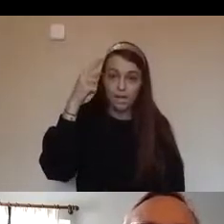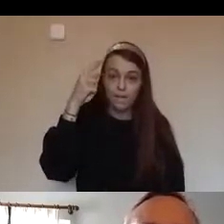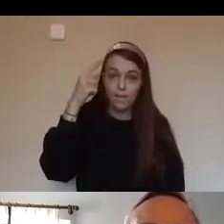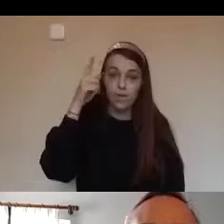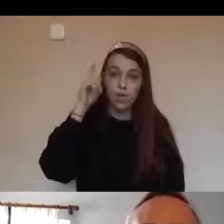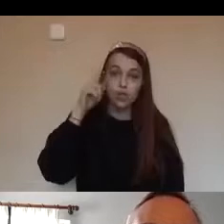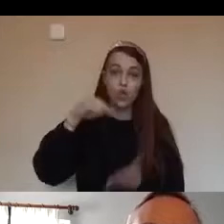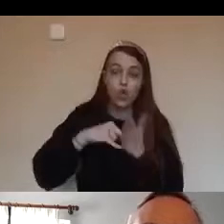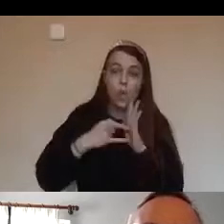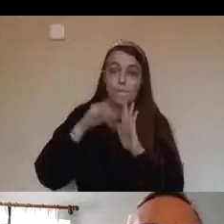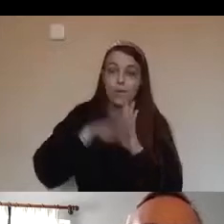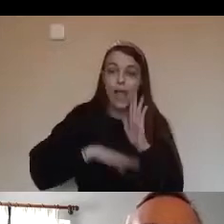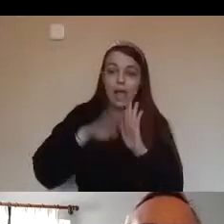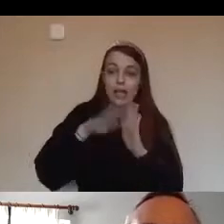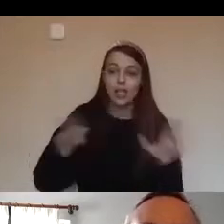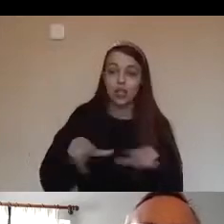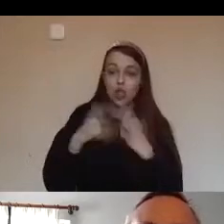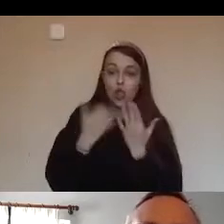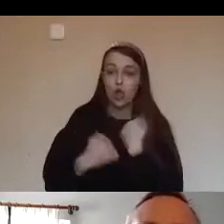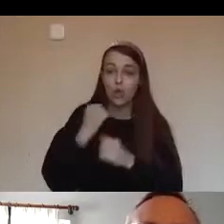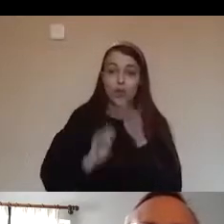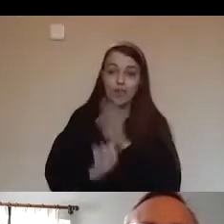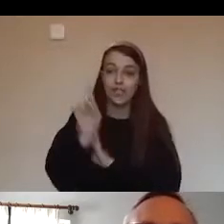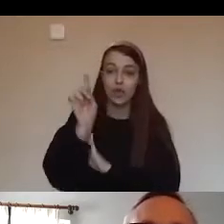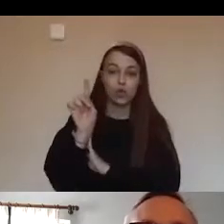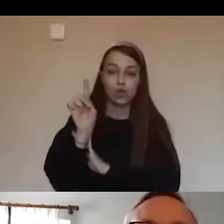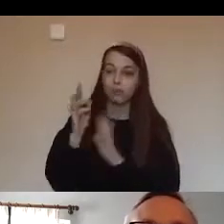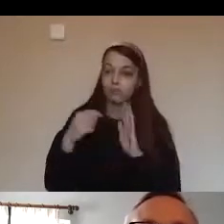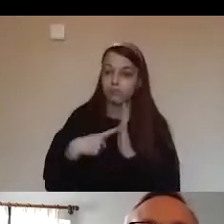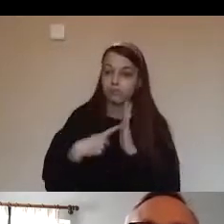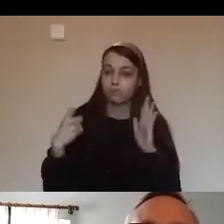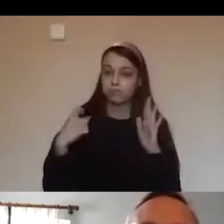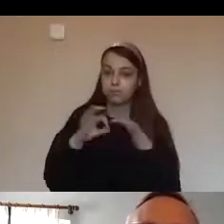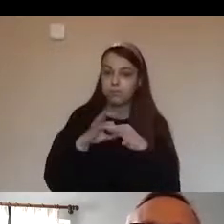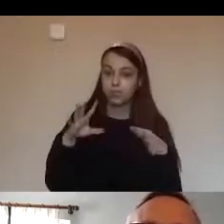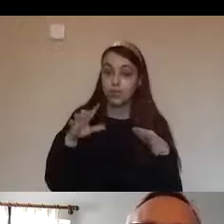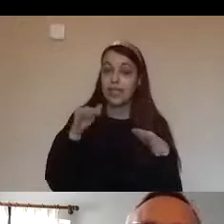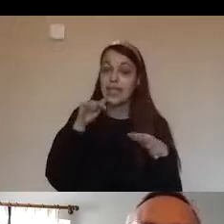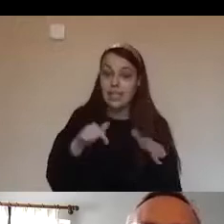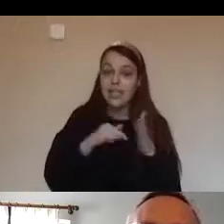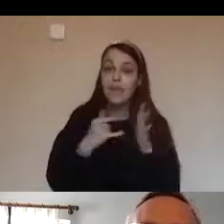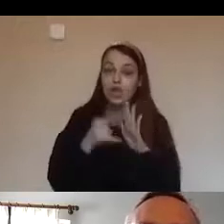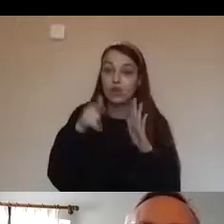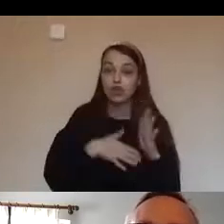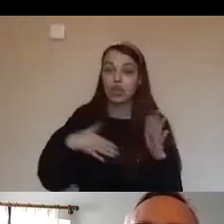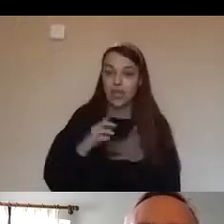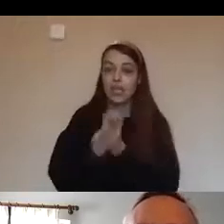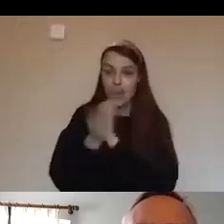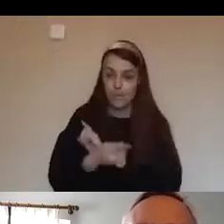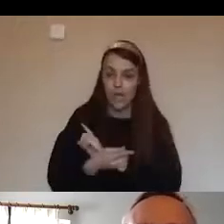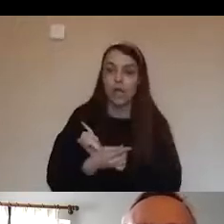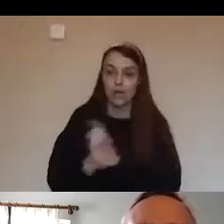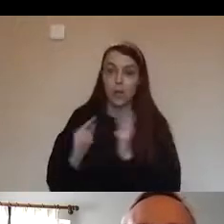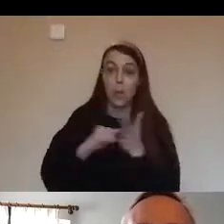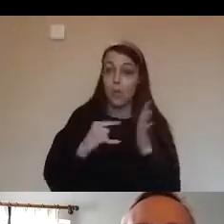planes socioeconómicos de desarrollo. Y esto es lo que este proyecto permite, pretende cambiar. Un proyecto que conectará a